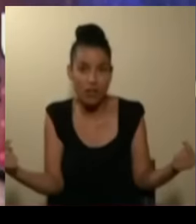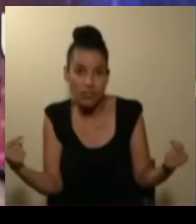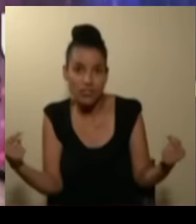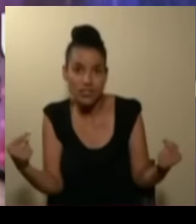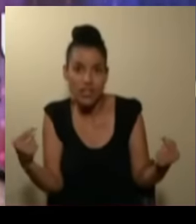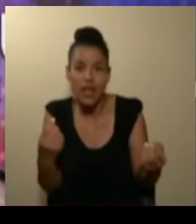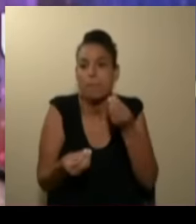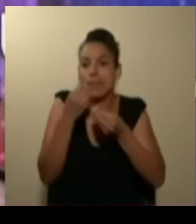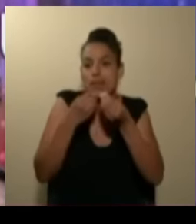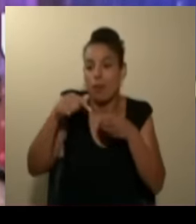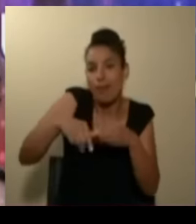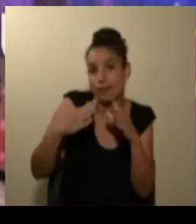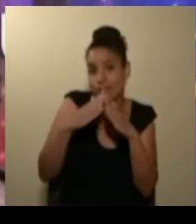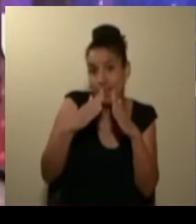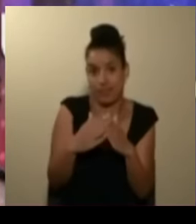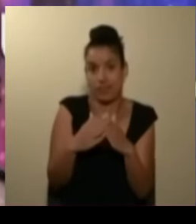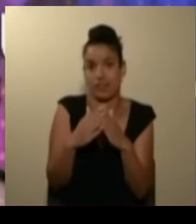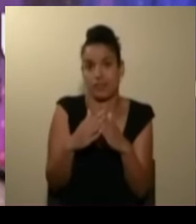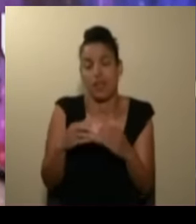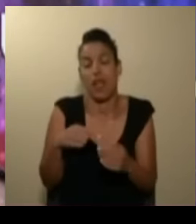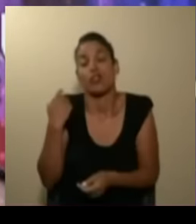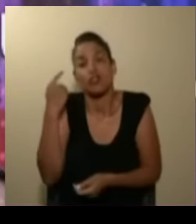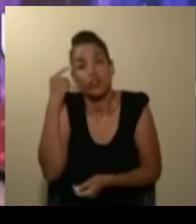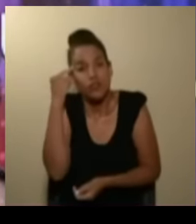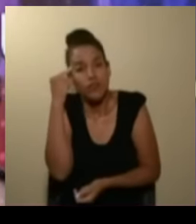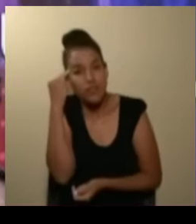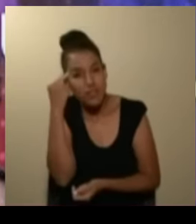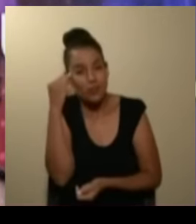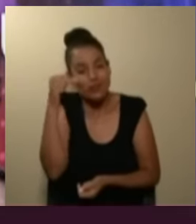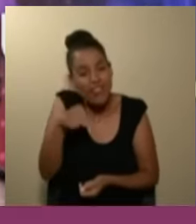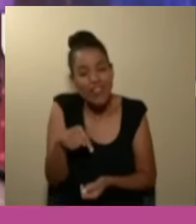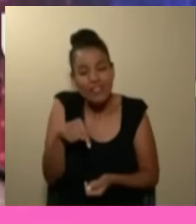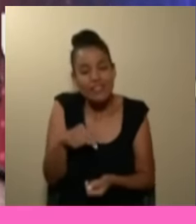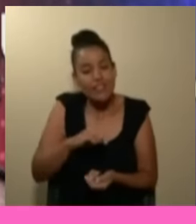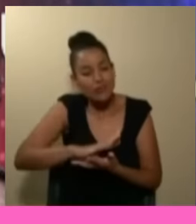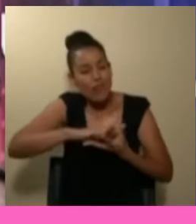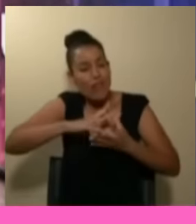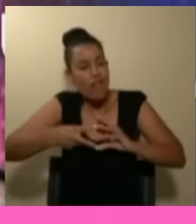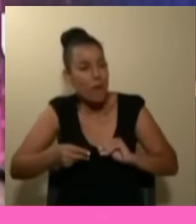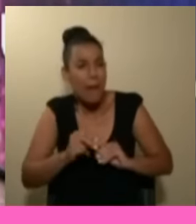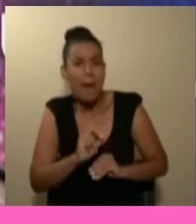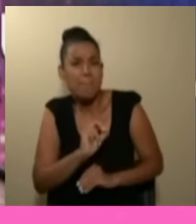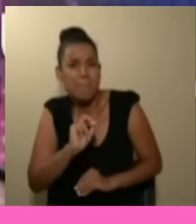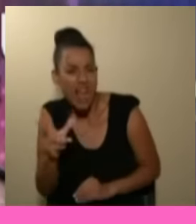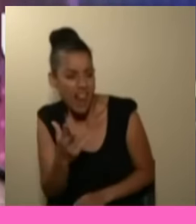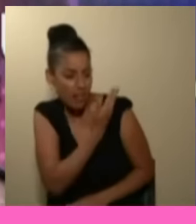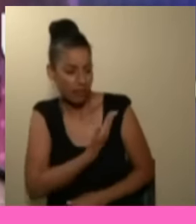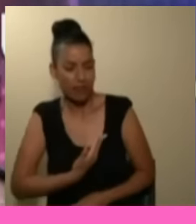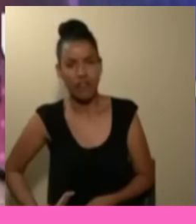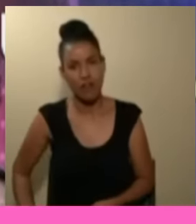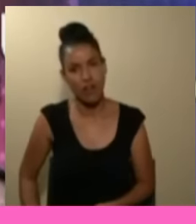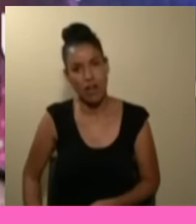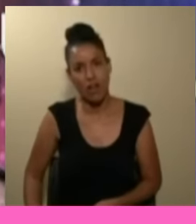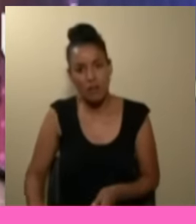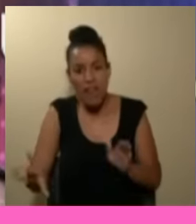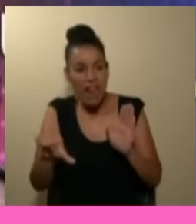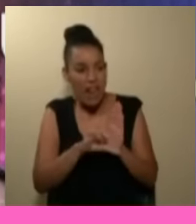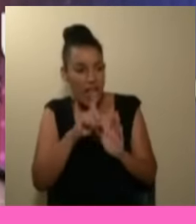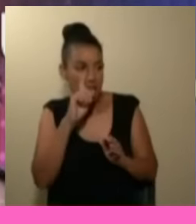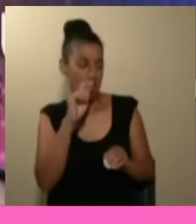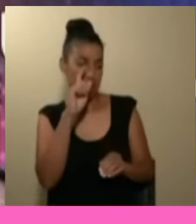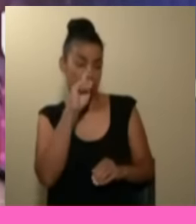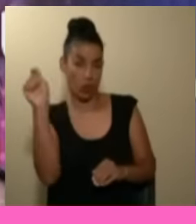canasta familiar. Sí creemos que esta es una forma mala de legislar, de una ley de urgencia